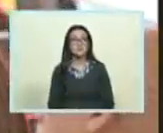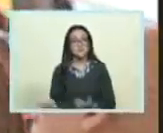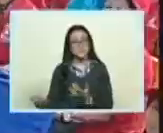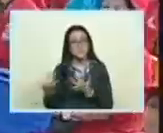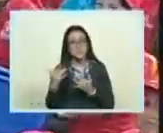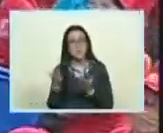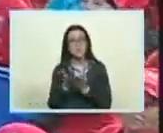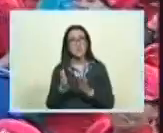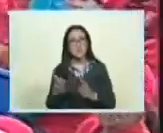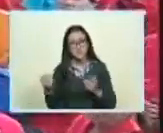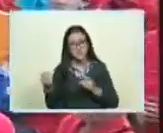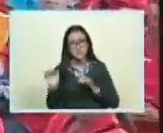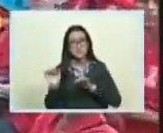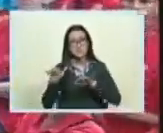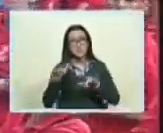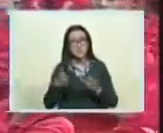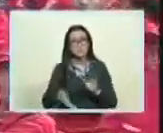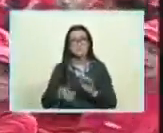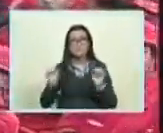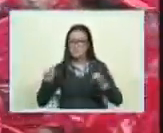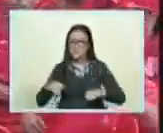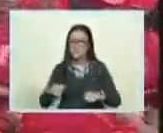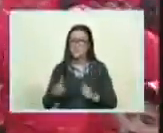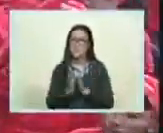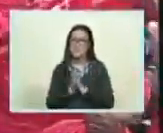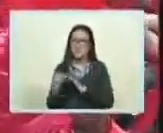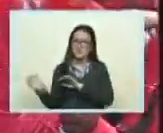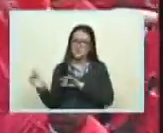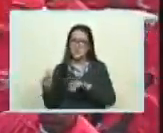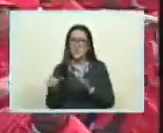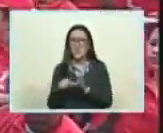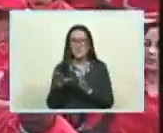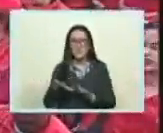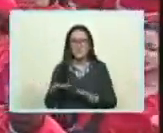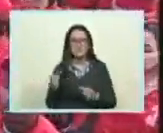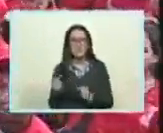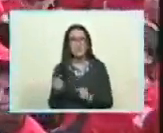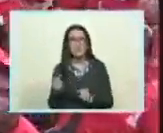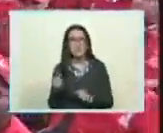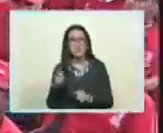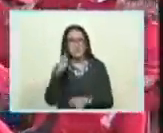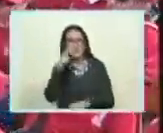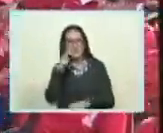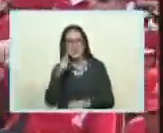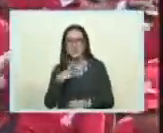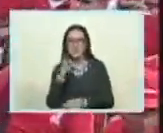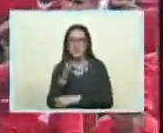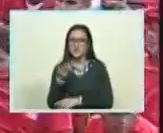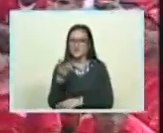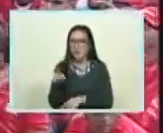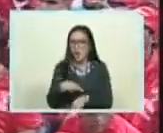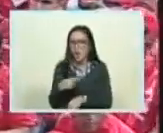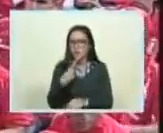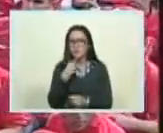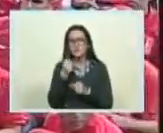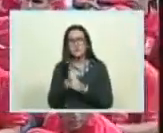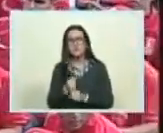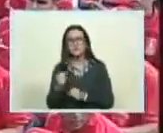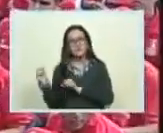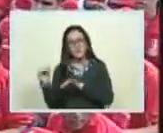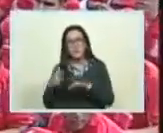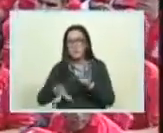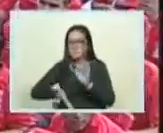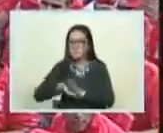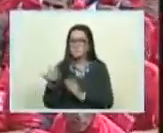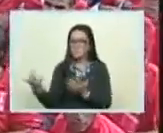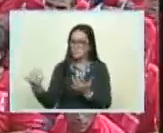estudiantes que están llegando. Por favor, la seguridad. ¿Dónde está la seguridad? Si yo di esa orden hace como 3 horas... Dejen